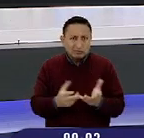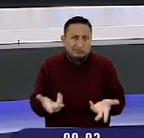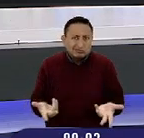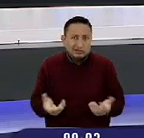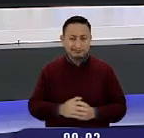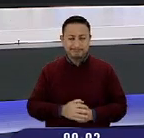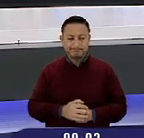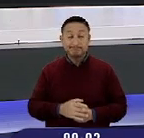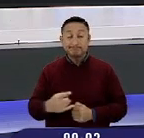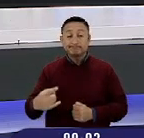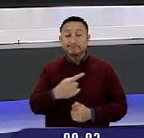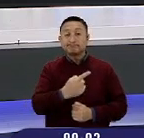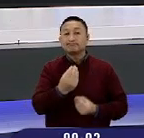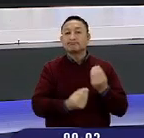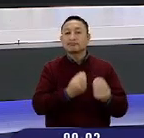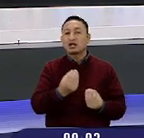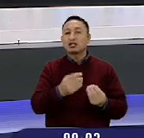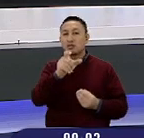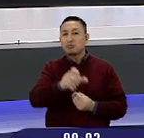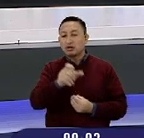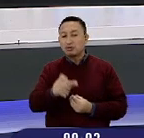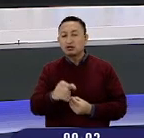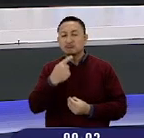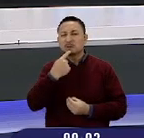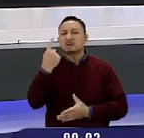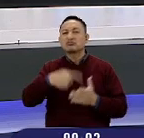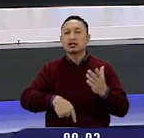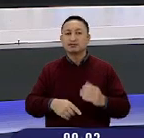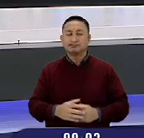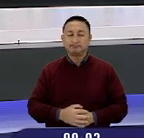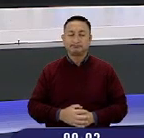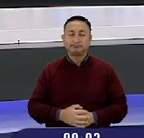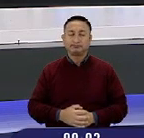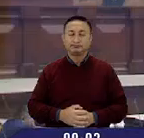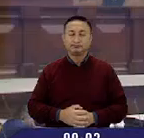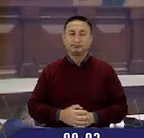Revisemos a continuación la posición de cada una de las bancadas en la siguiente nota.